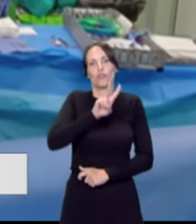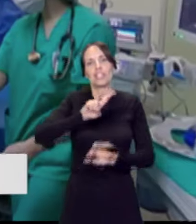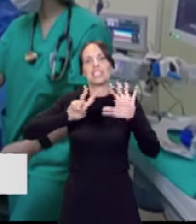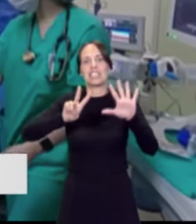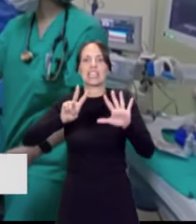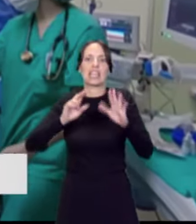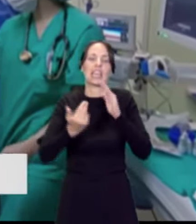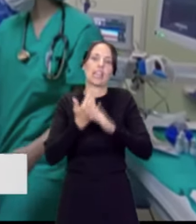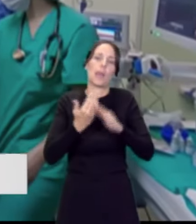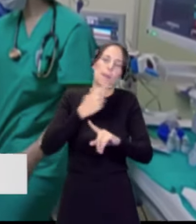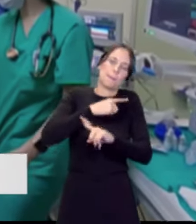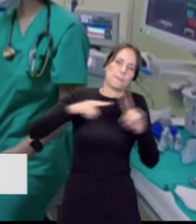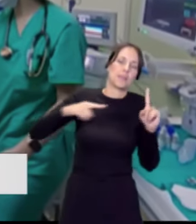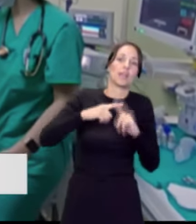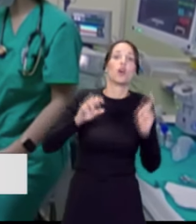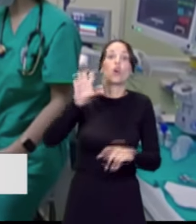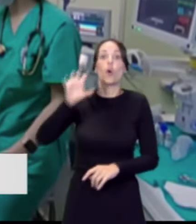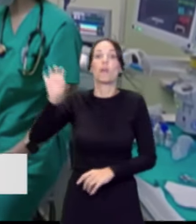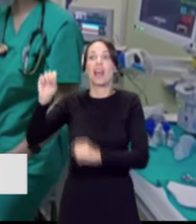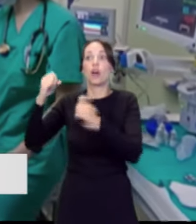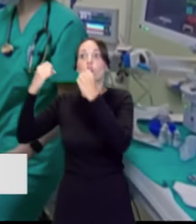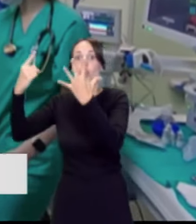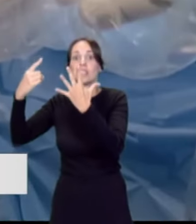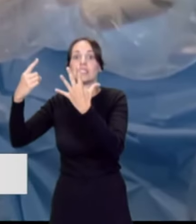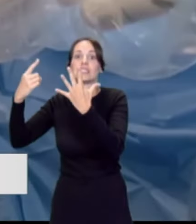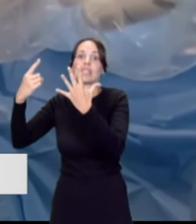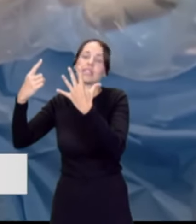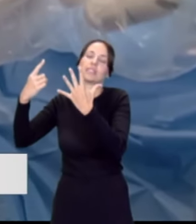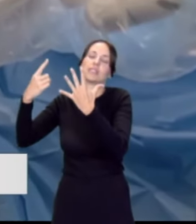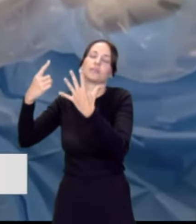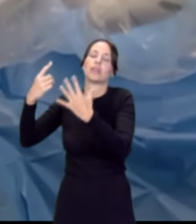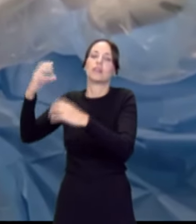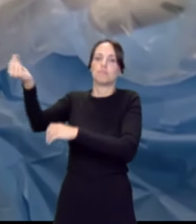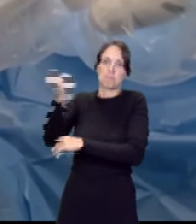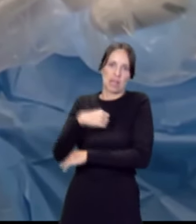de media. 6 comunidades autónomas muestran peores datos que el archipiélago.